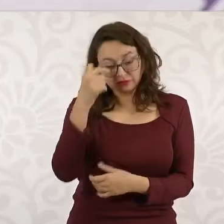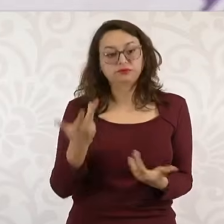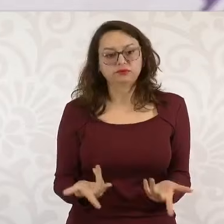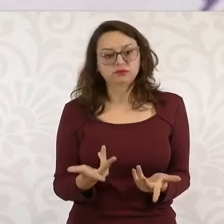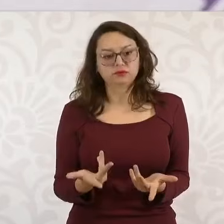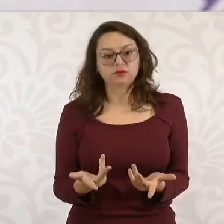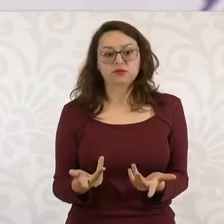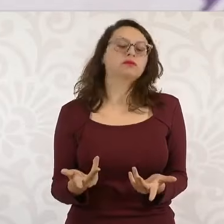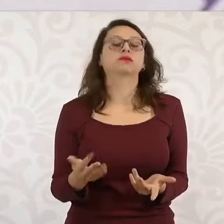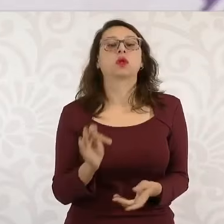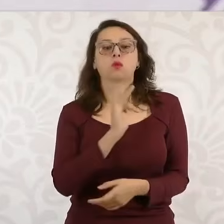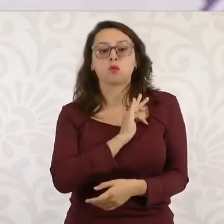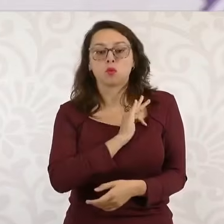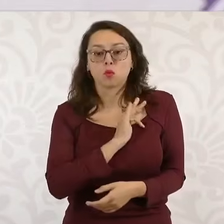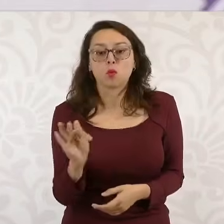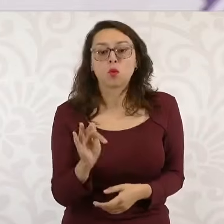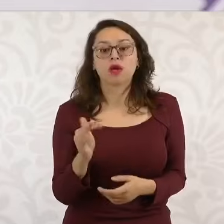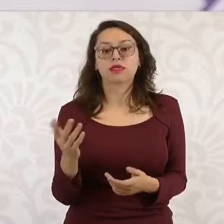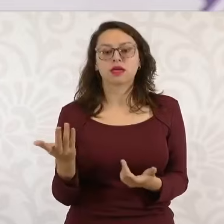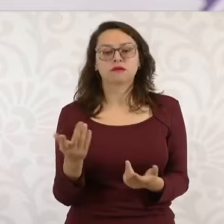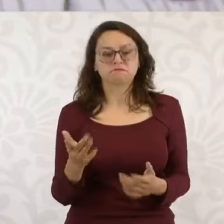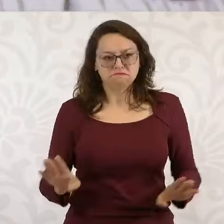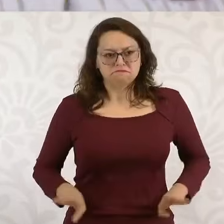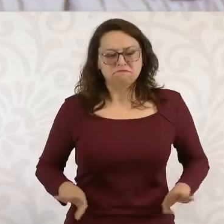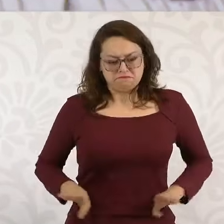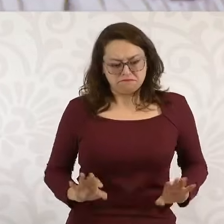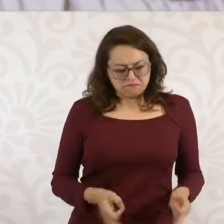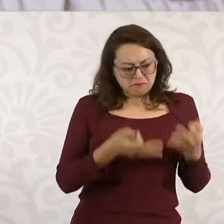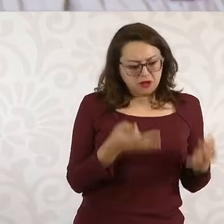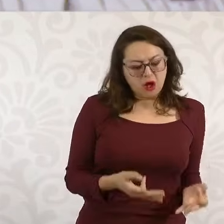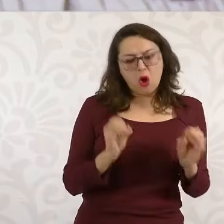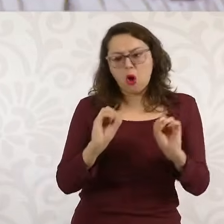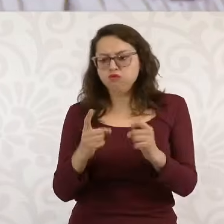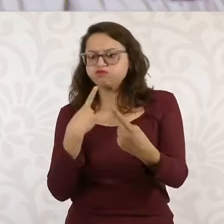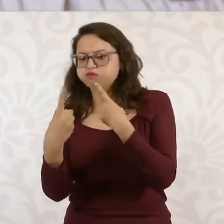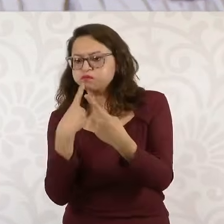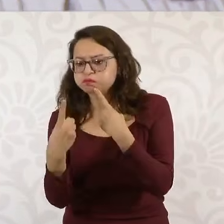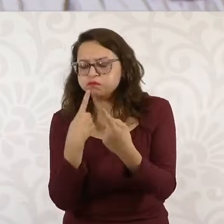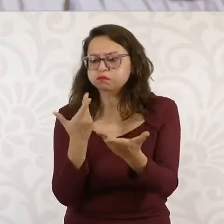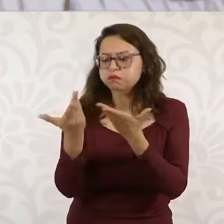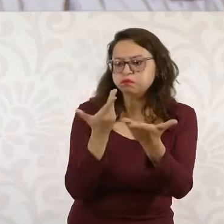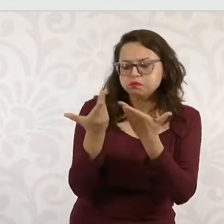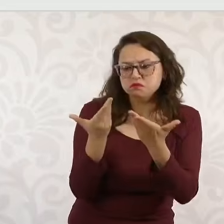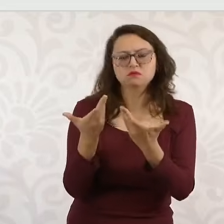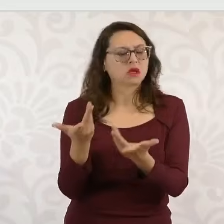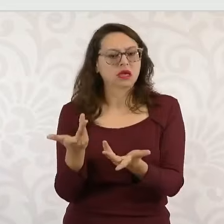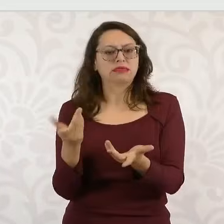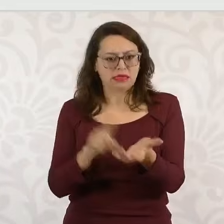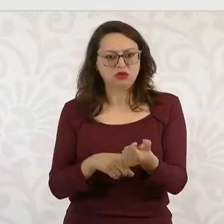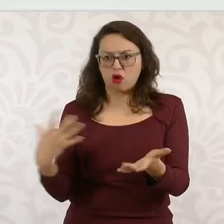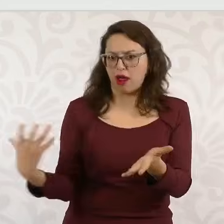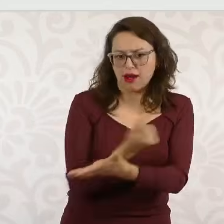que no son de principios, que tienen que haber eficacia política para poder obtener un triunfo del pueblo, porque así nos vemos